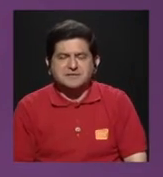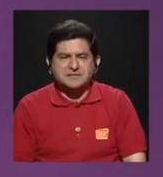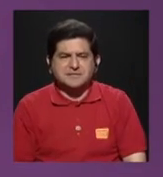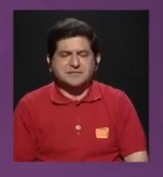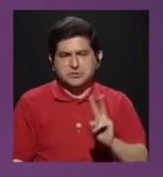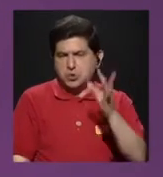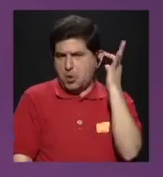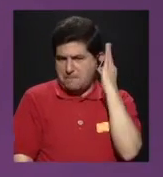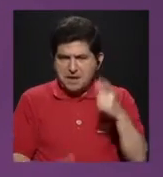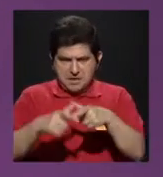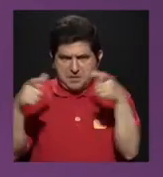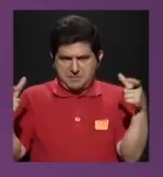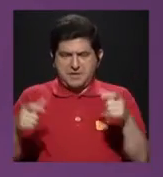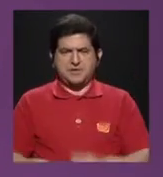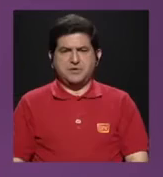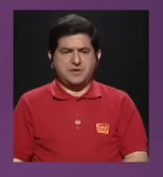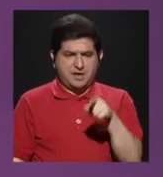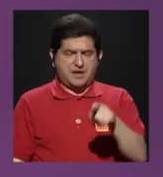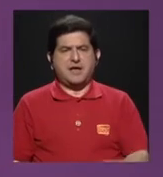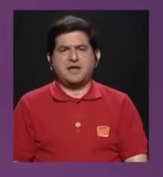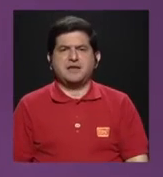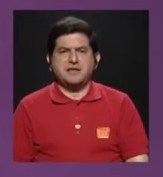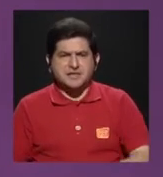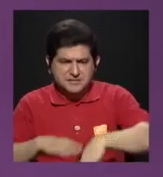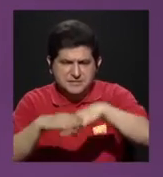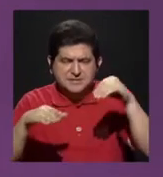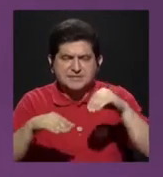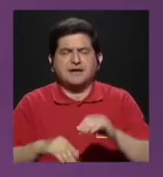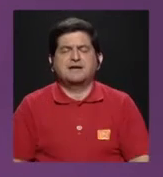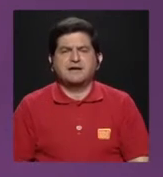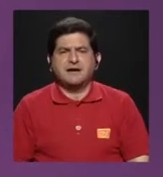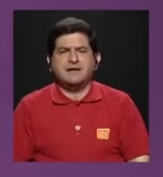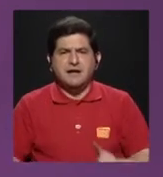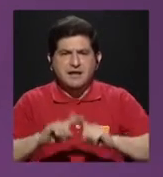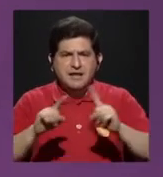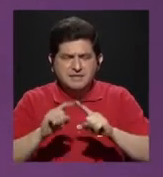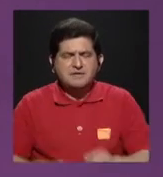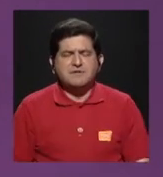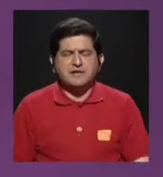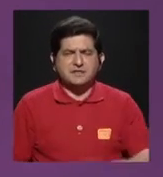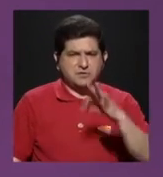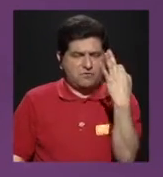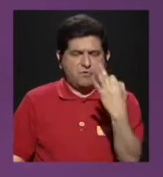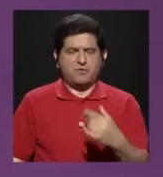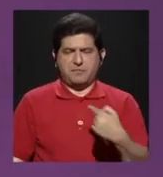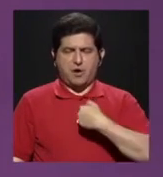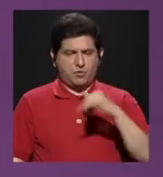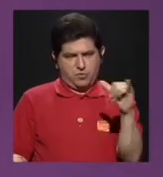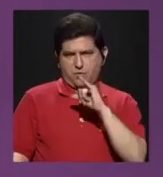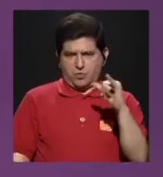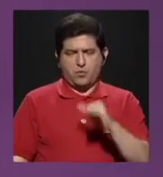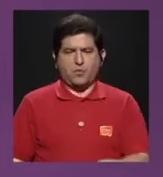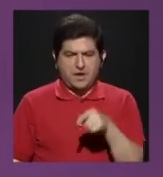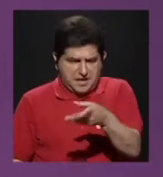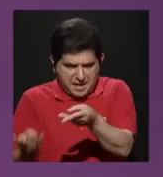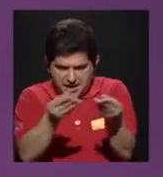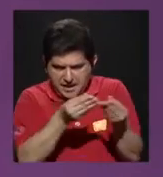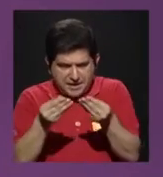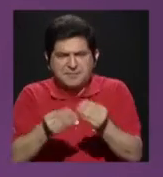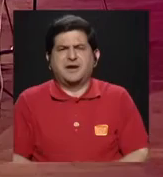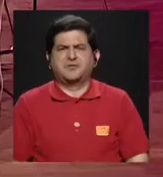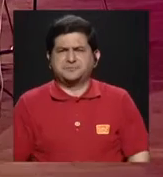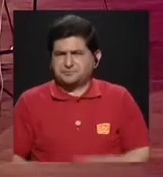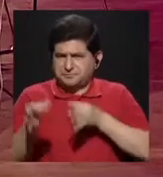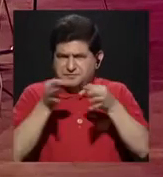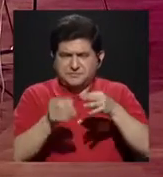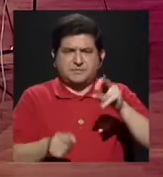las compañeras, una saca en ñangas y otra en el barro, igual que como lo hago yo. Tal ¿Qué vez si explicas qué